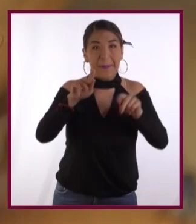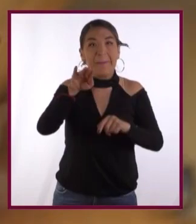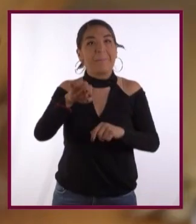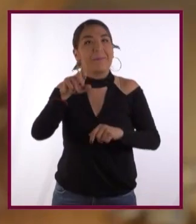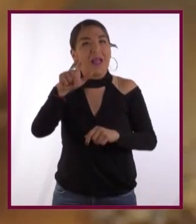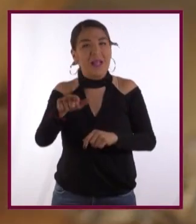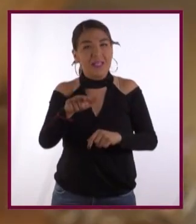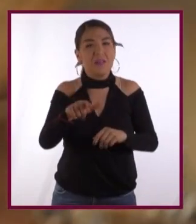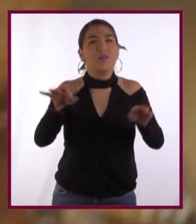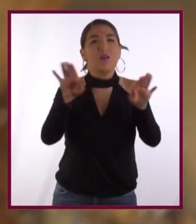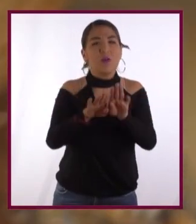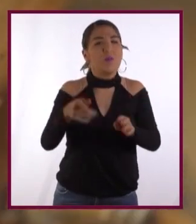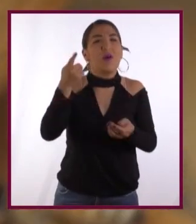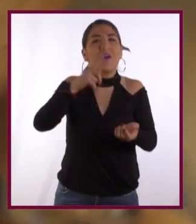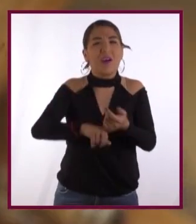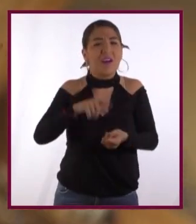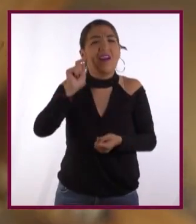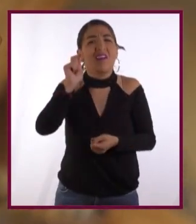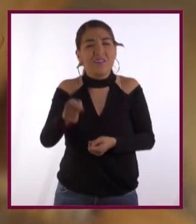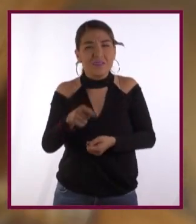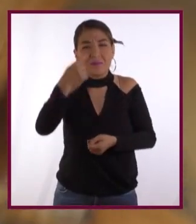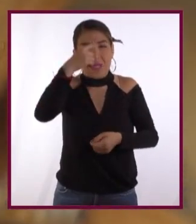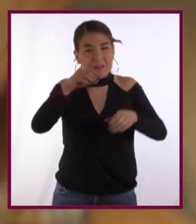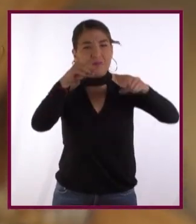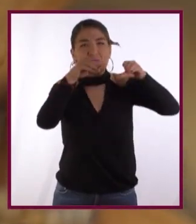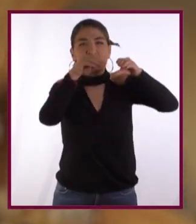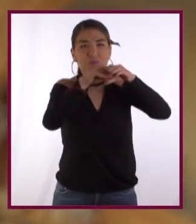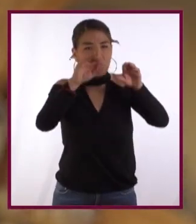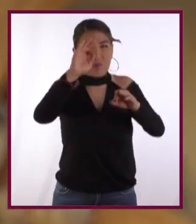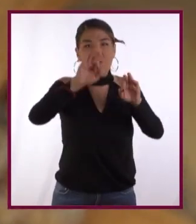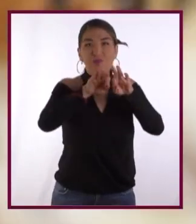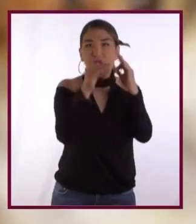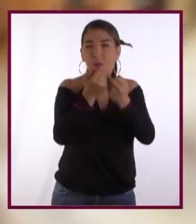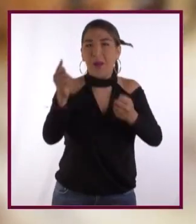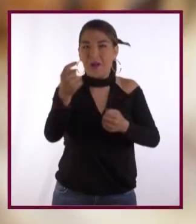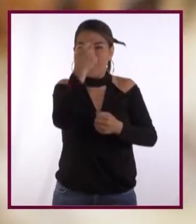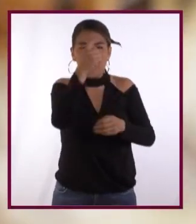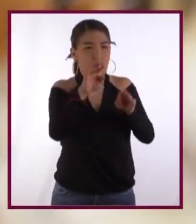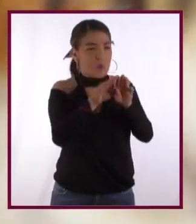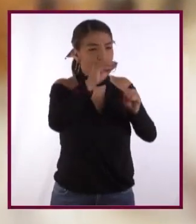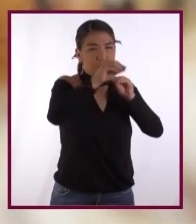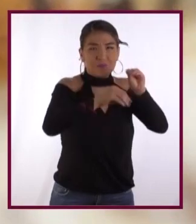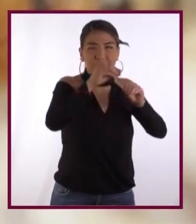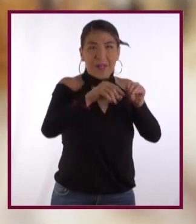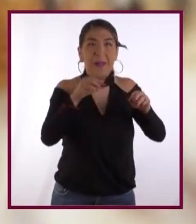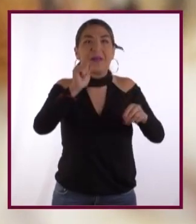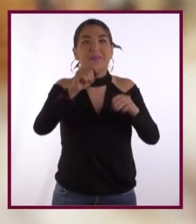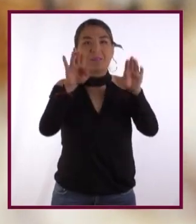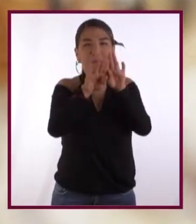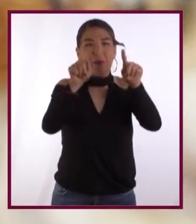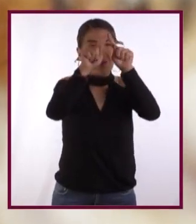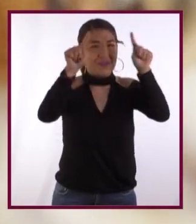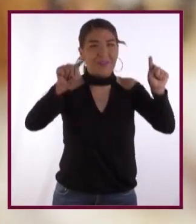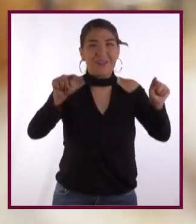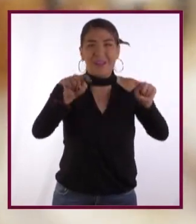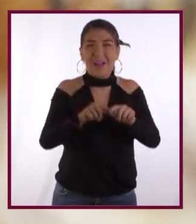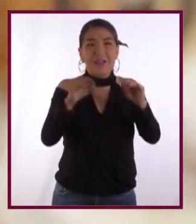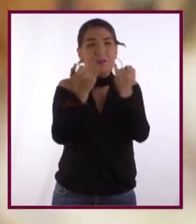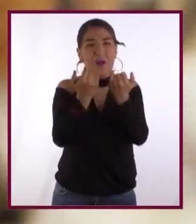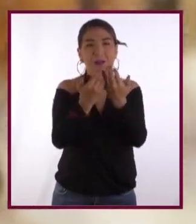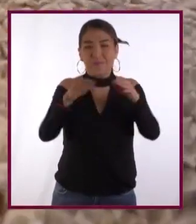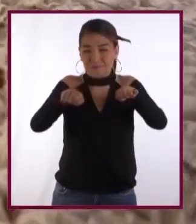las abejas utilizan el mínimo de cera posible para crear el panal. Esto porque, al tener paredes contiguas